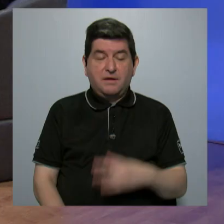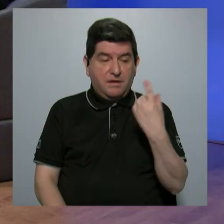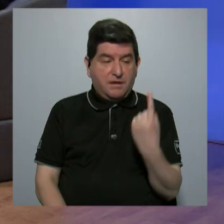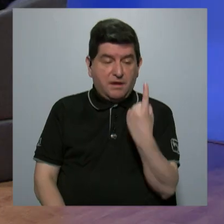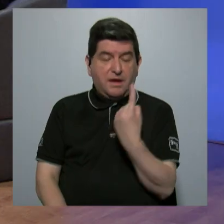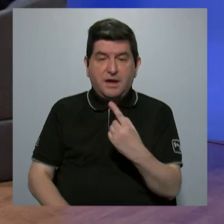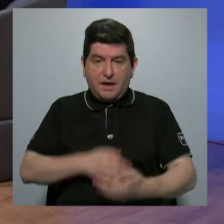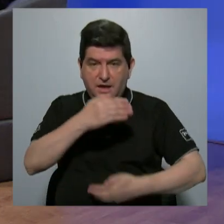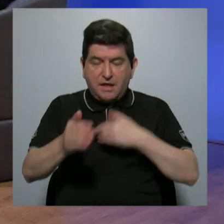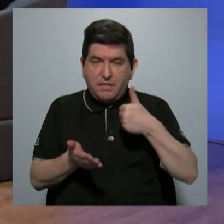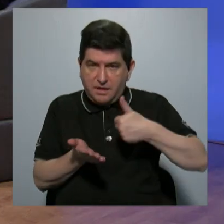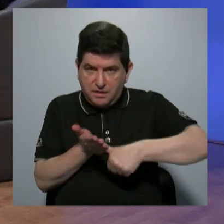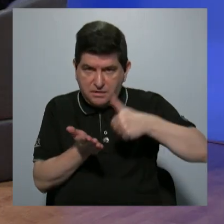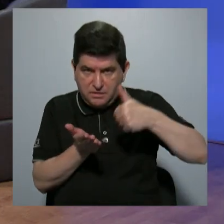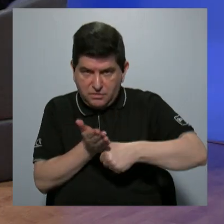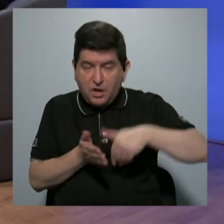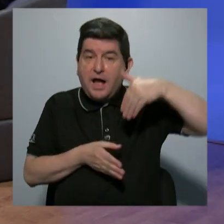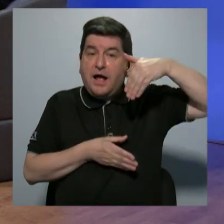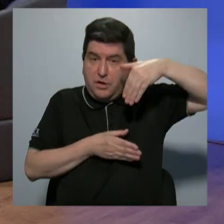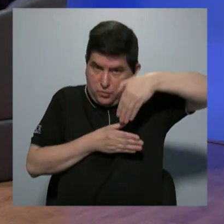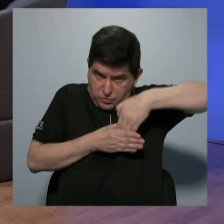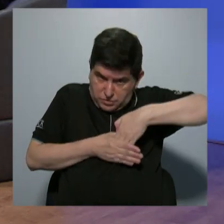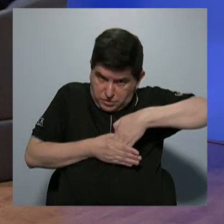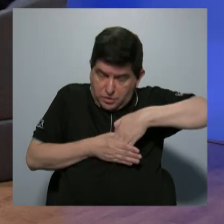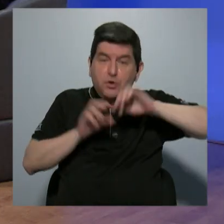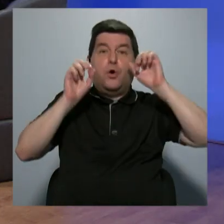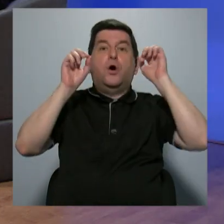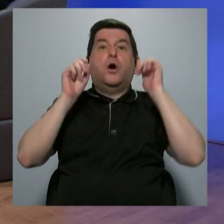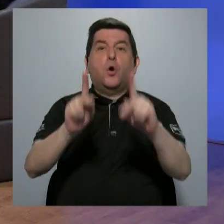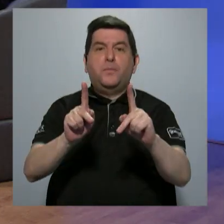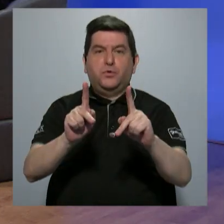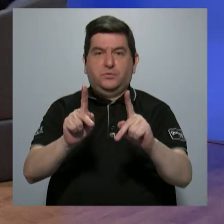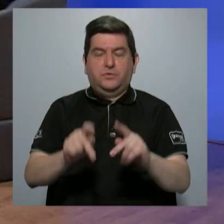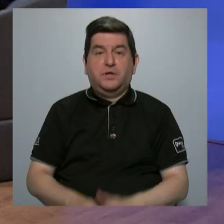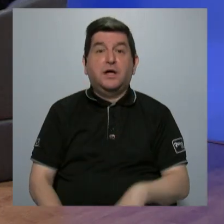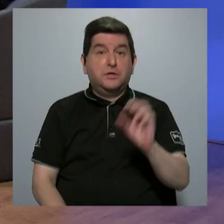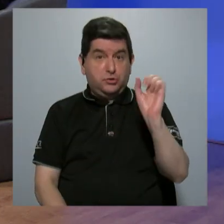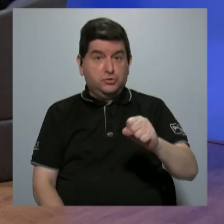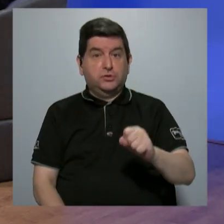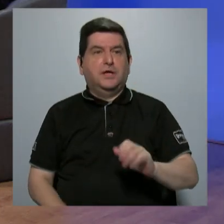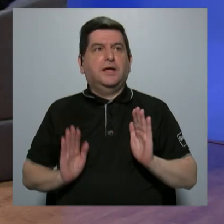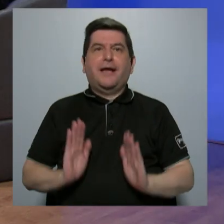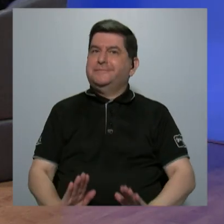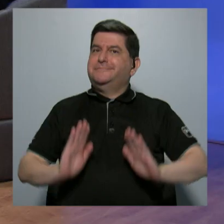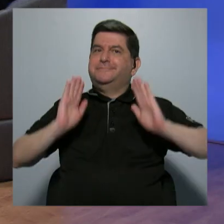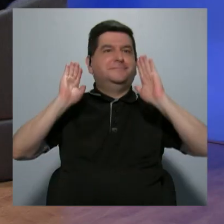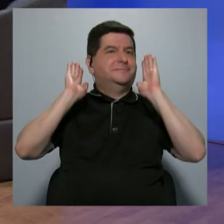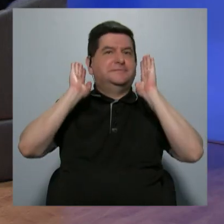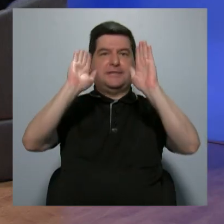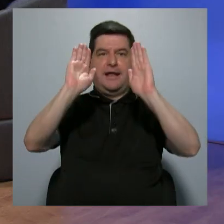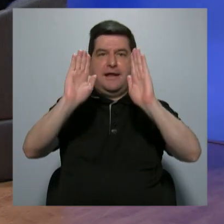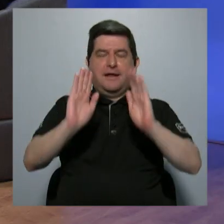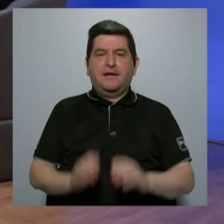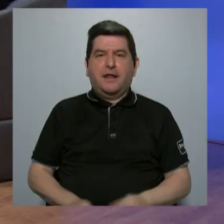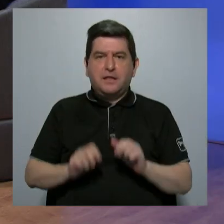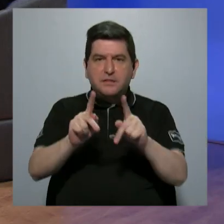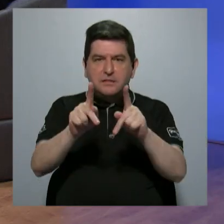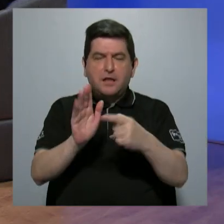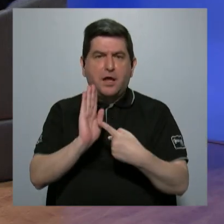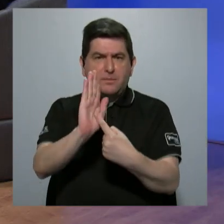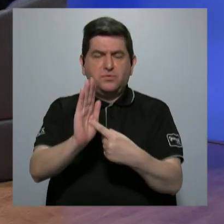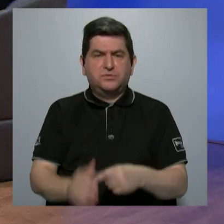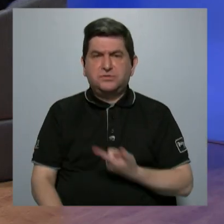proceso electoral interno la oportunidad, y es una oportunidad maravillosa, de demostrar que